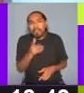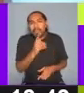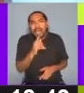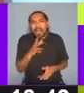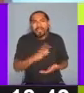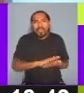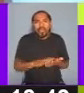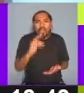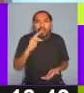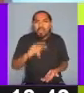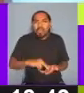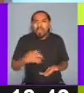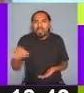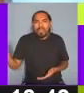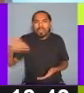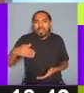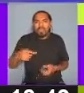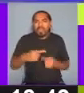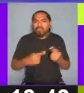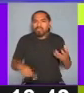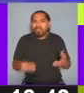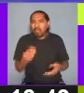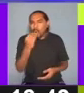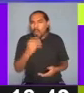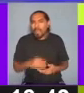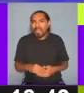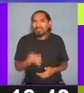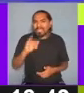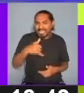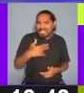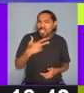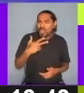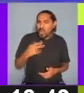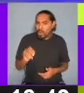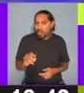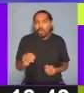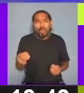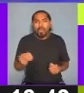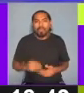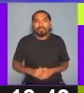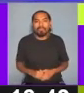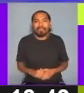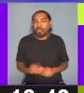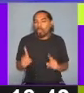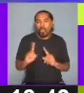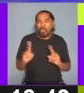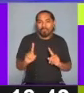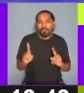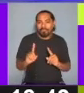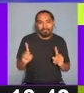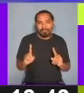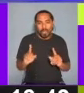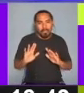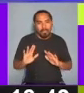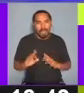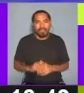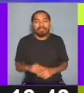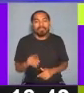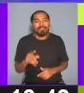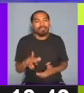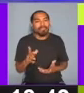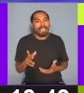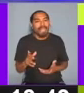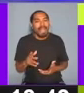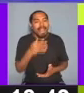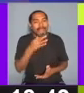la provincia. ¿Es así? No, no es así. En realidad se trata de un reordenamiento de la